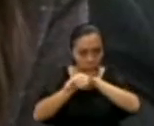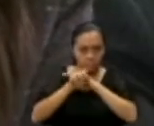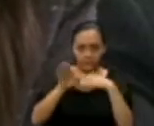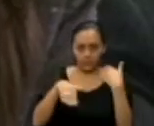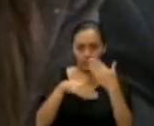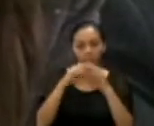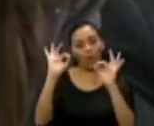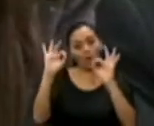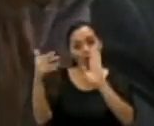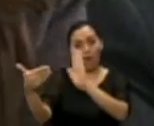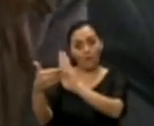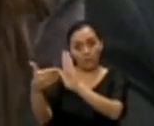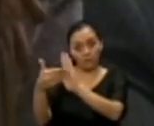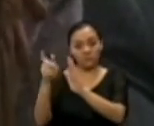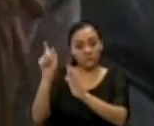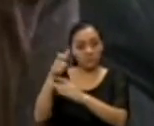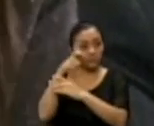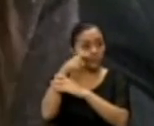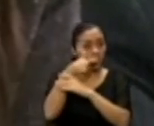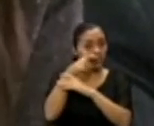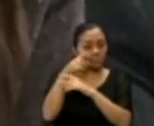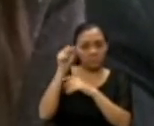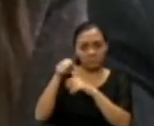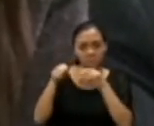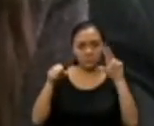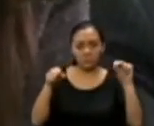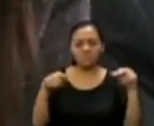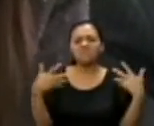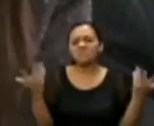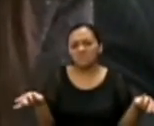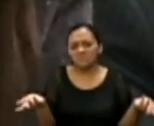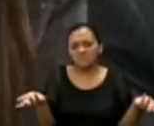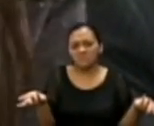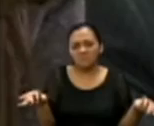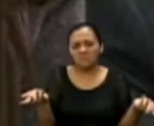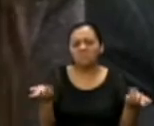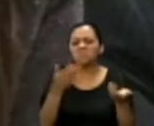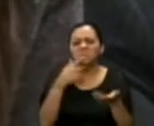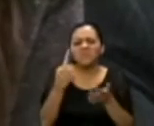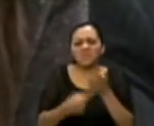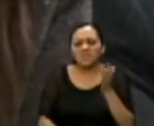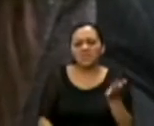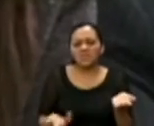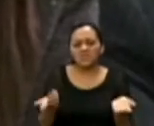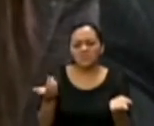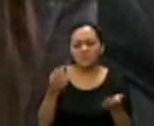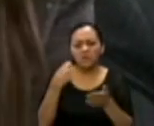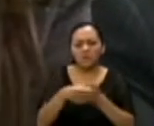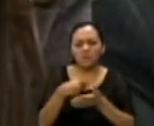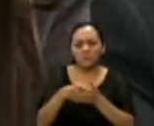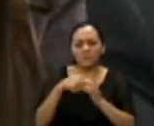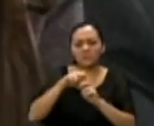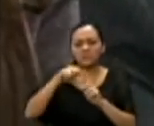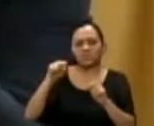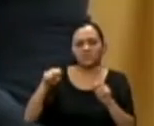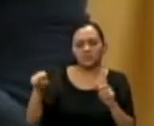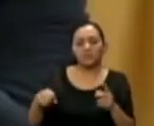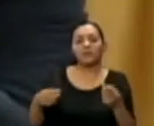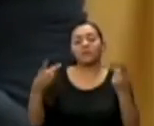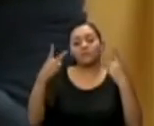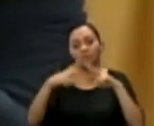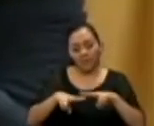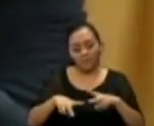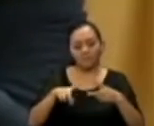se vigila a los ciudadanos o no presidente a quien se dirigiría este software y con qué fin y por favor si puede ser tan gentil de